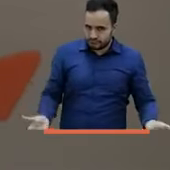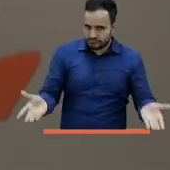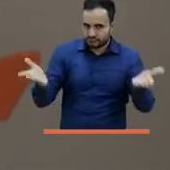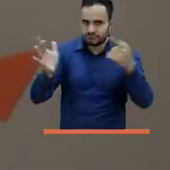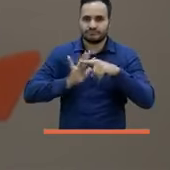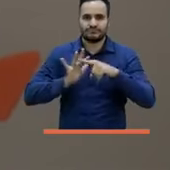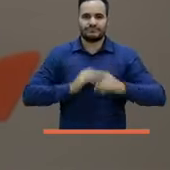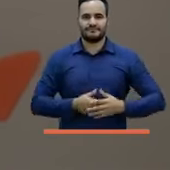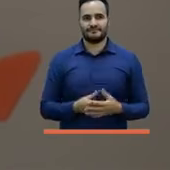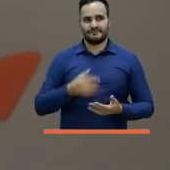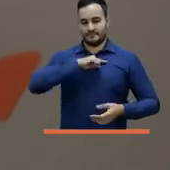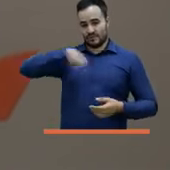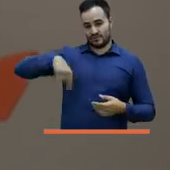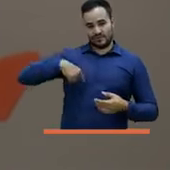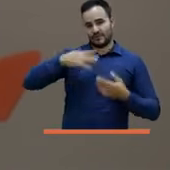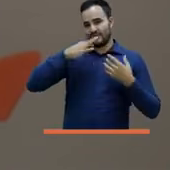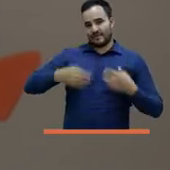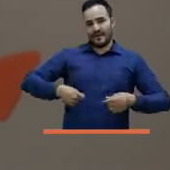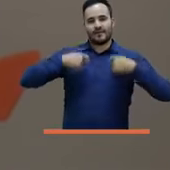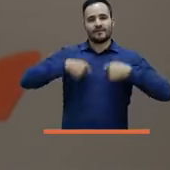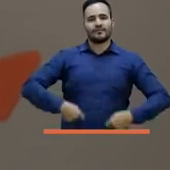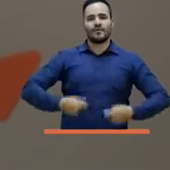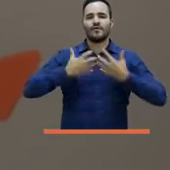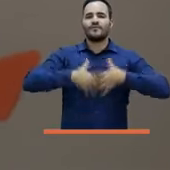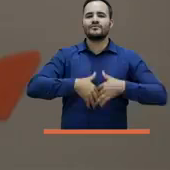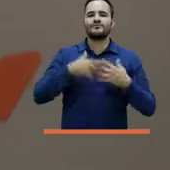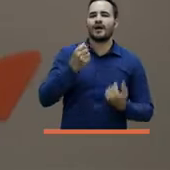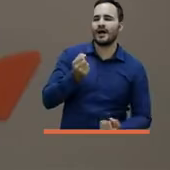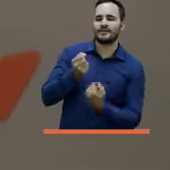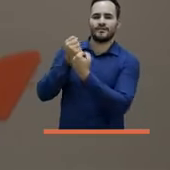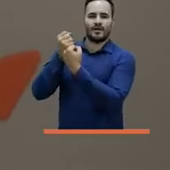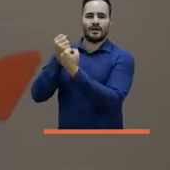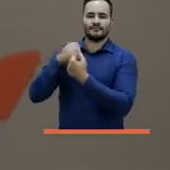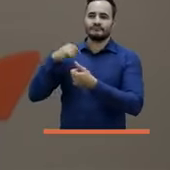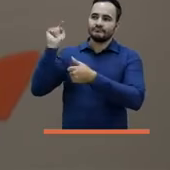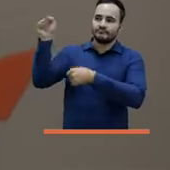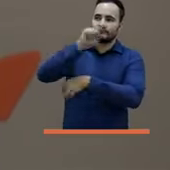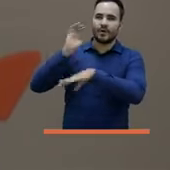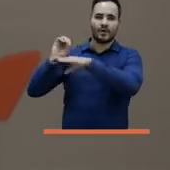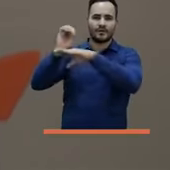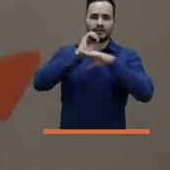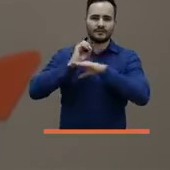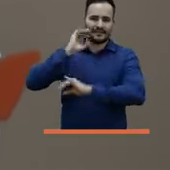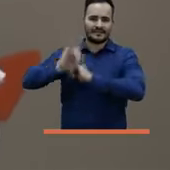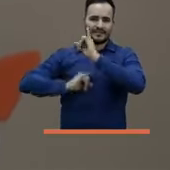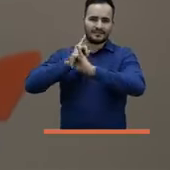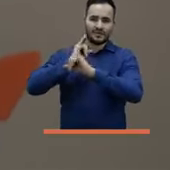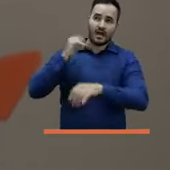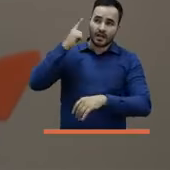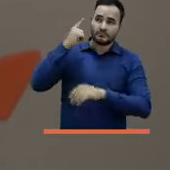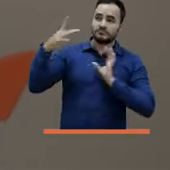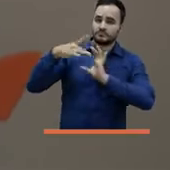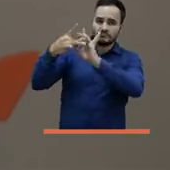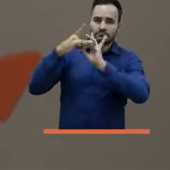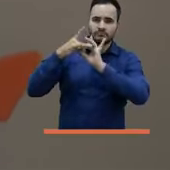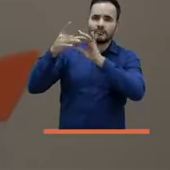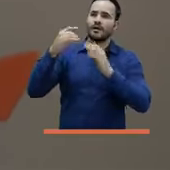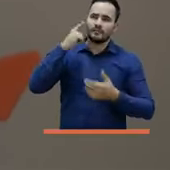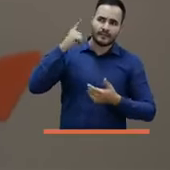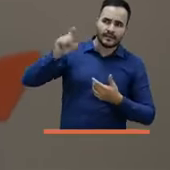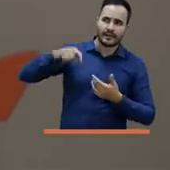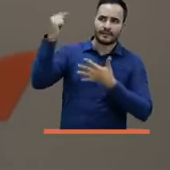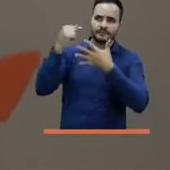nuestro rol como cooperantes como parte también de estos organismos internacionales que acompañamos que brindamos asistencia